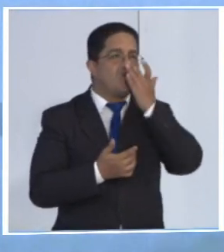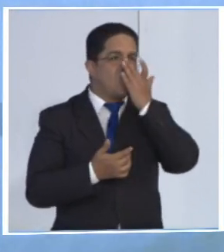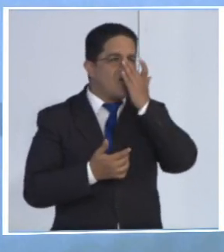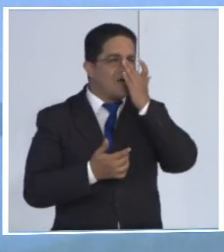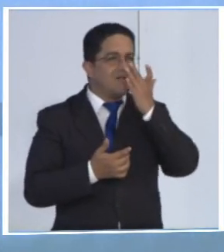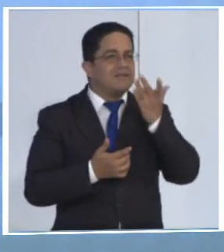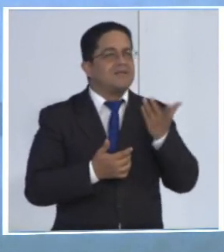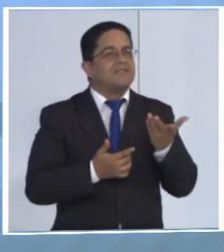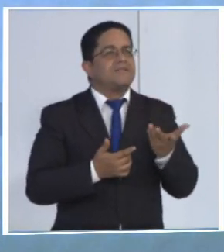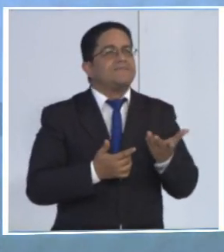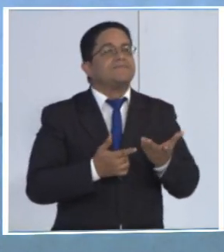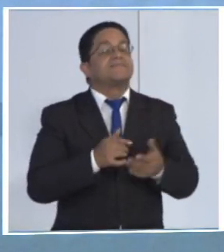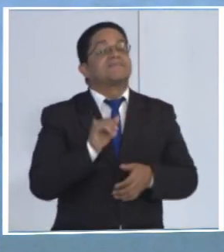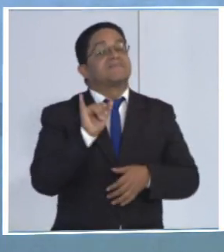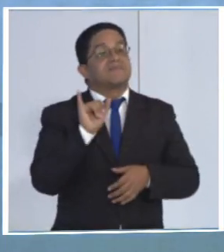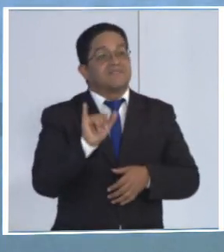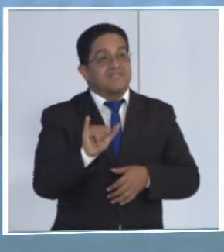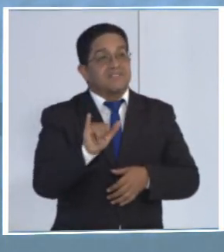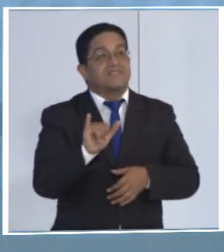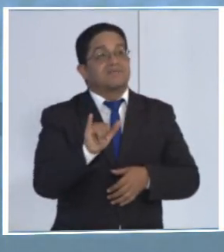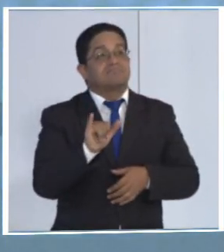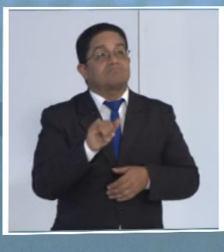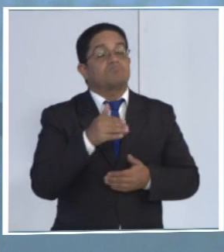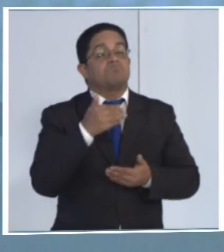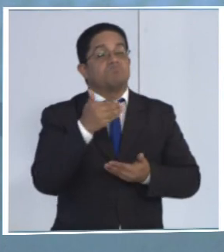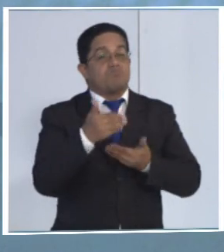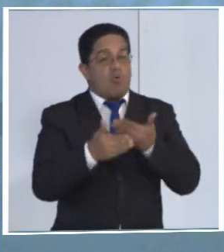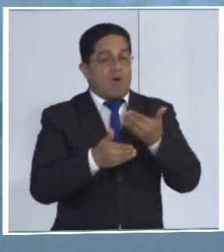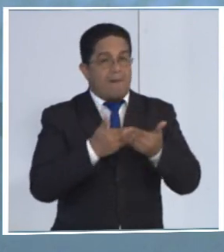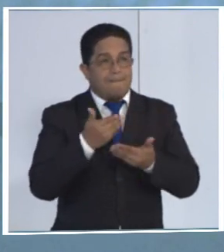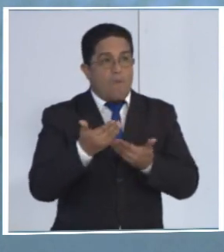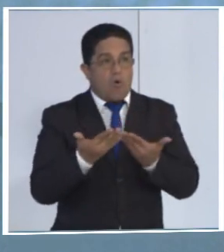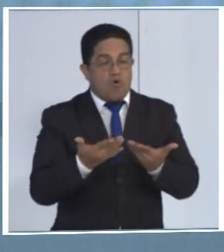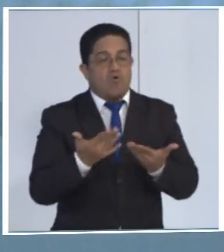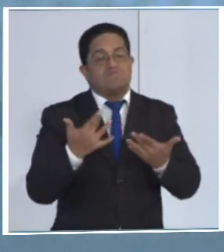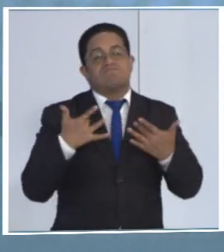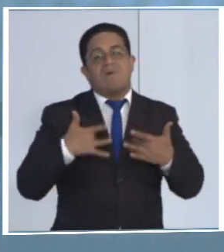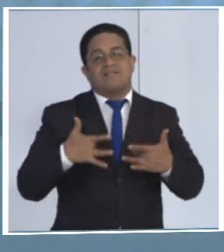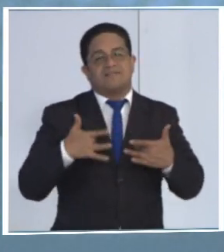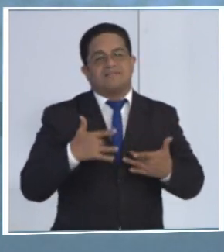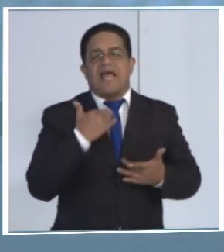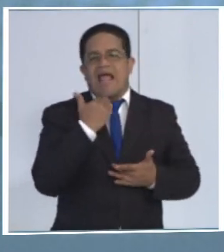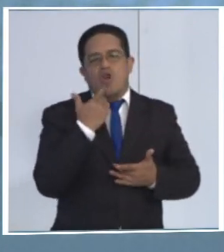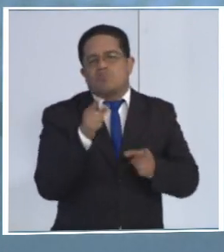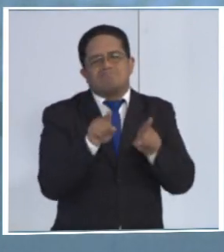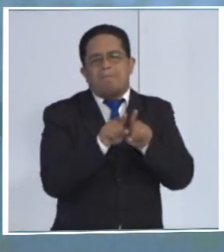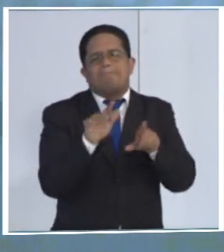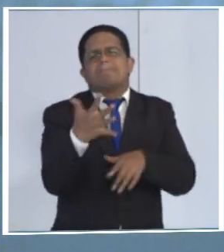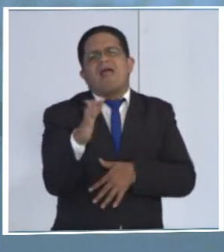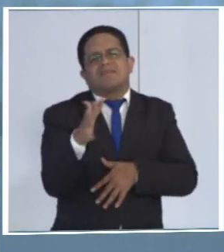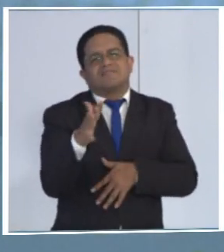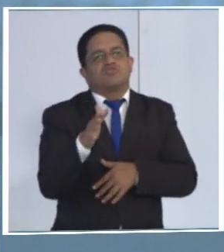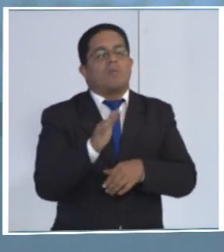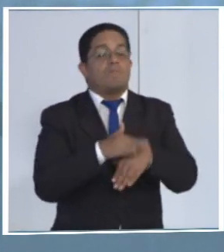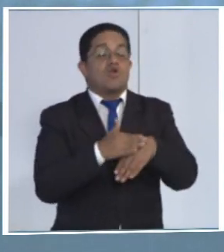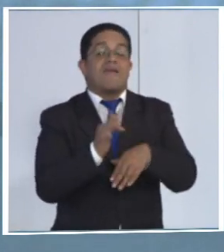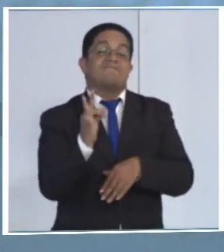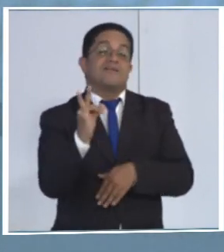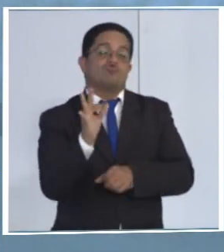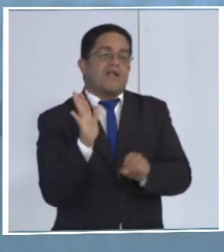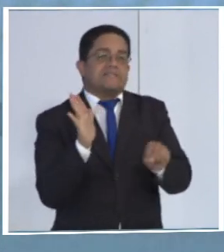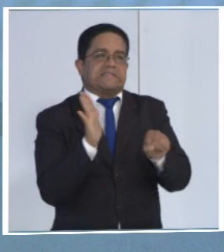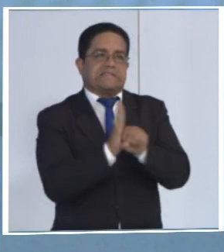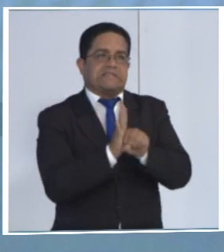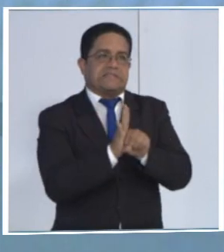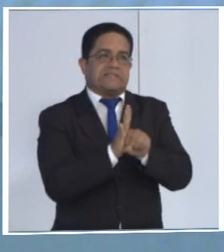ropa interior y que va a producir frecuentemente síntomas muy similares al absceso, porque la fístula se obstruye y se